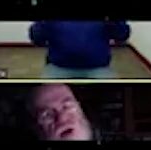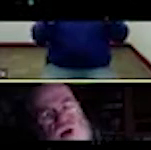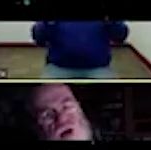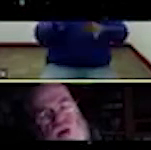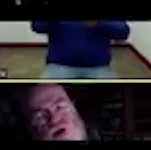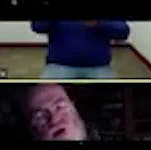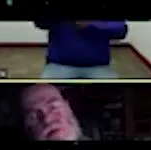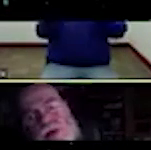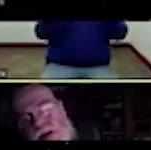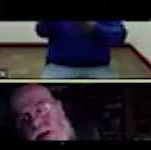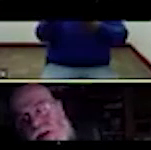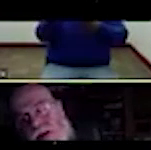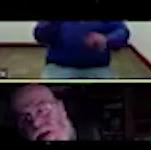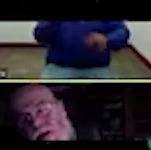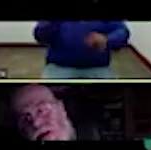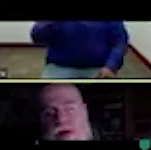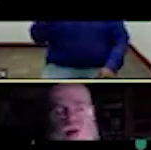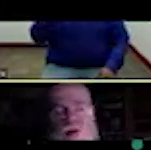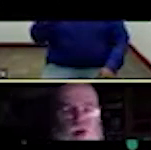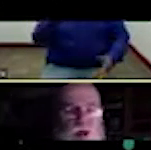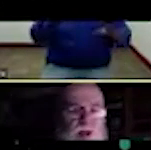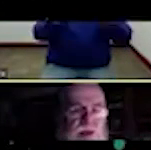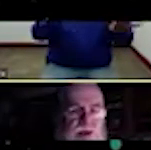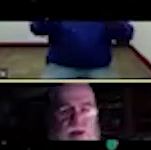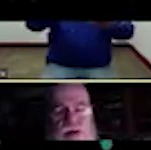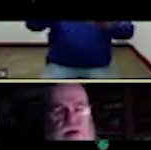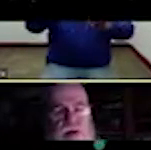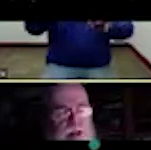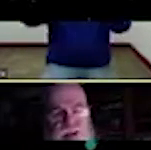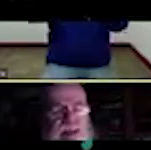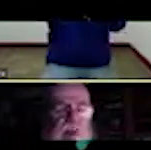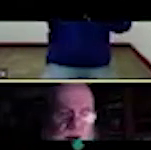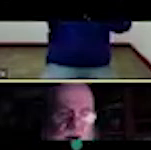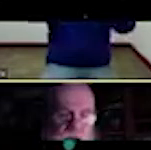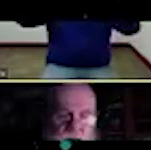escucha imaginada, la escucha activada,